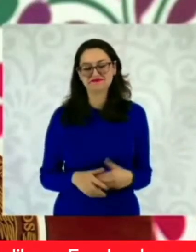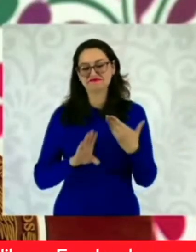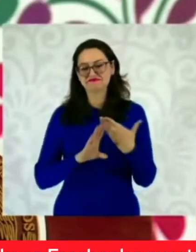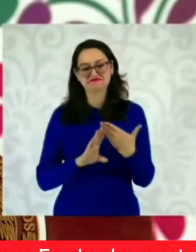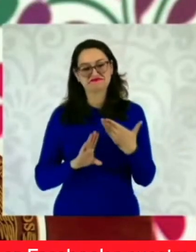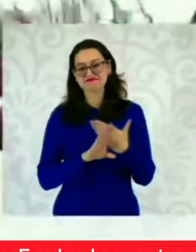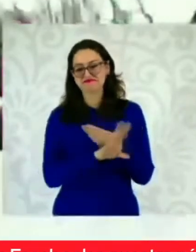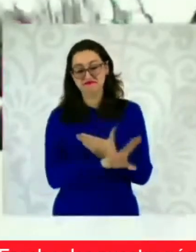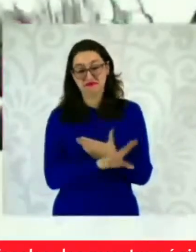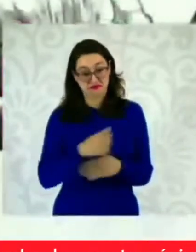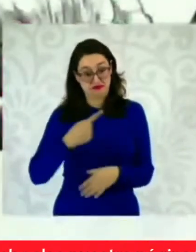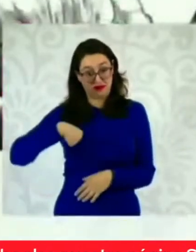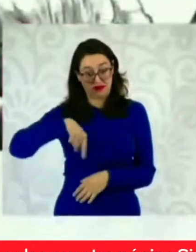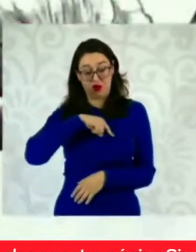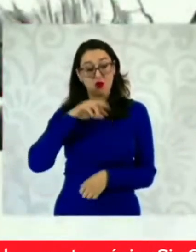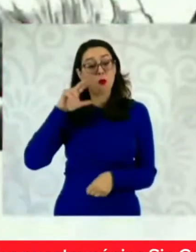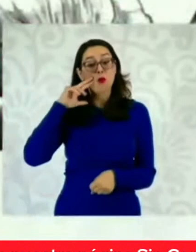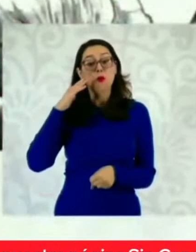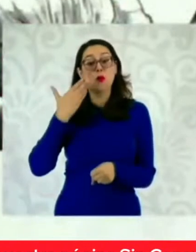Al mismo tiempo,